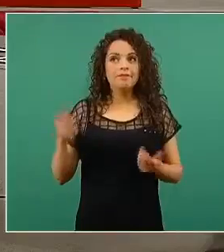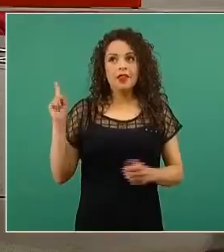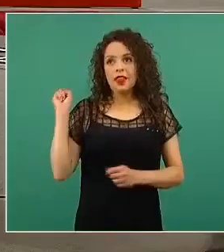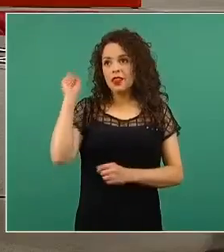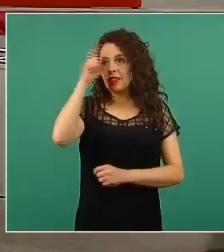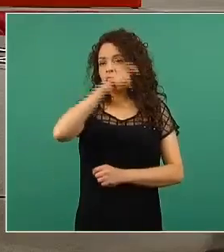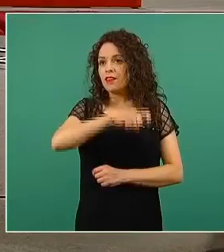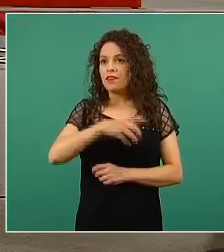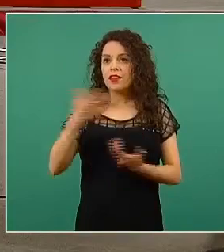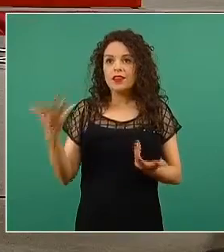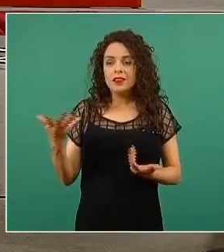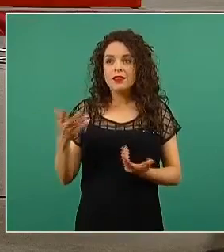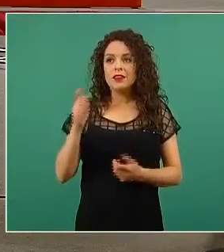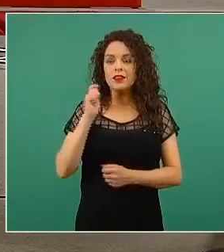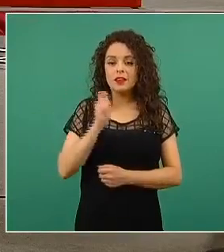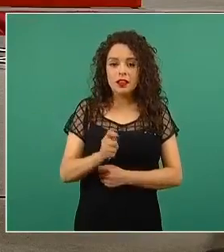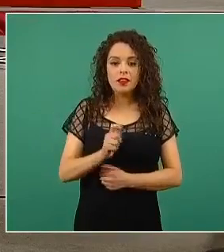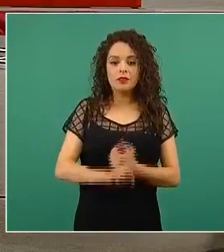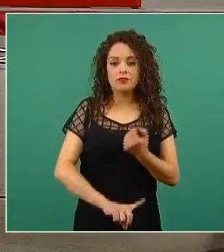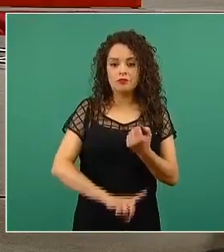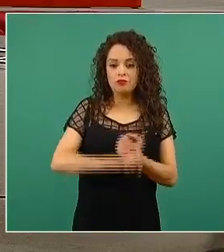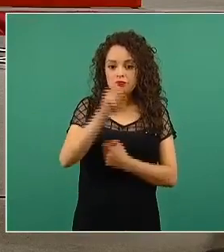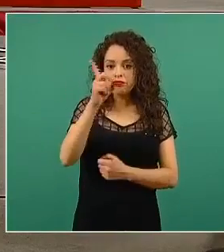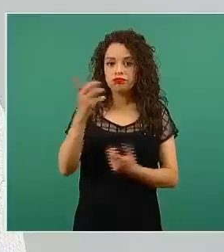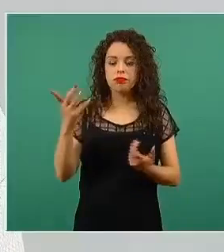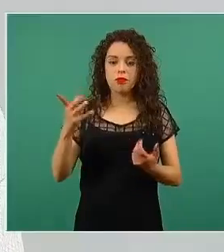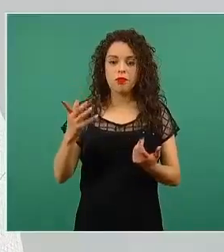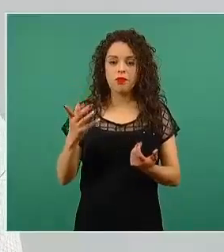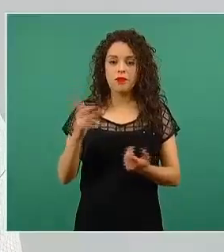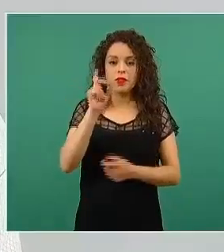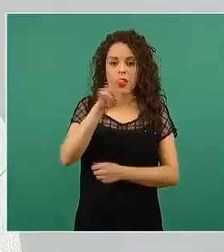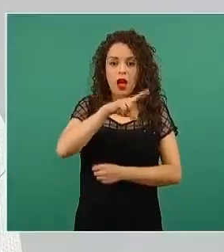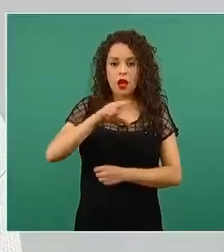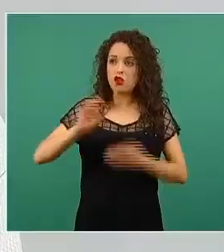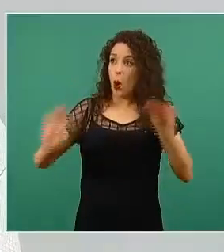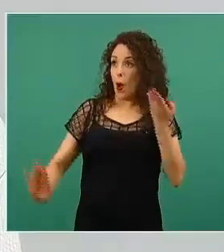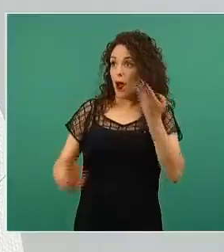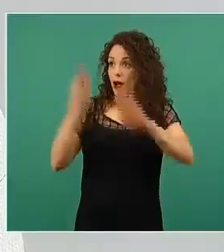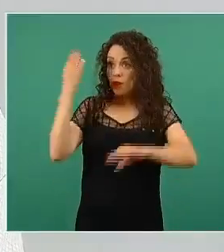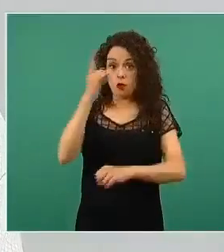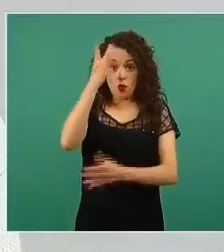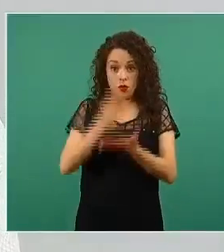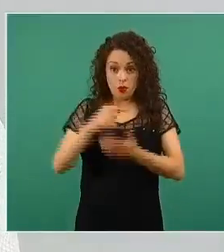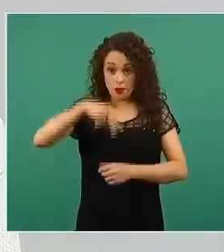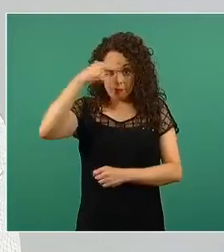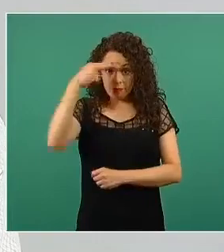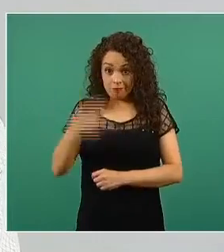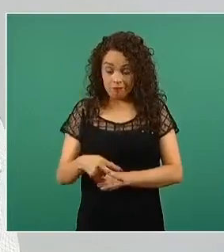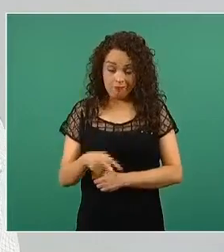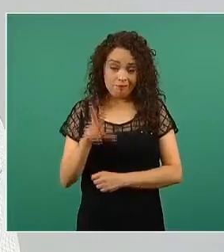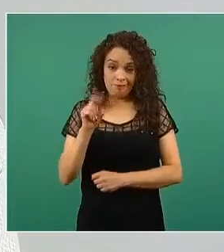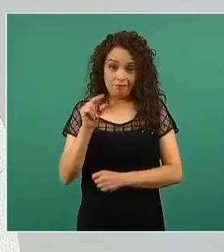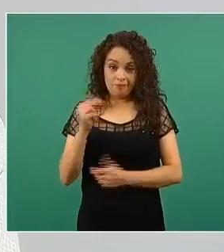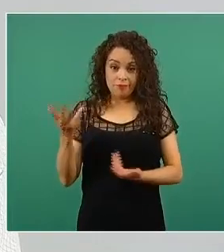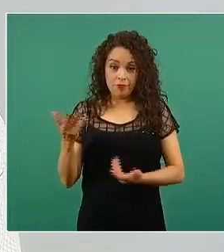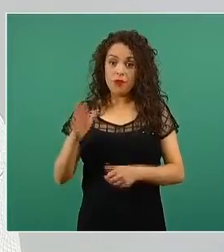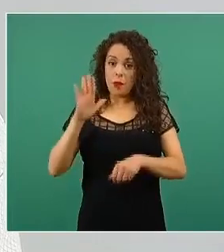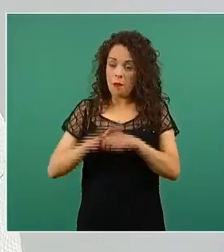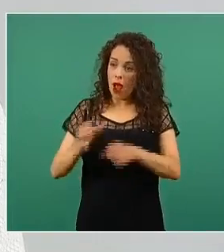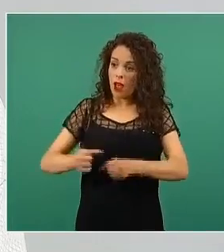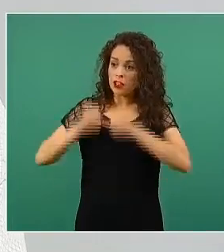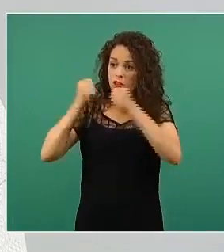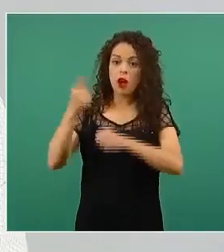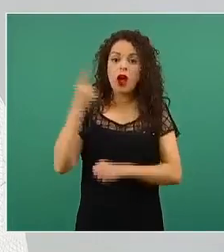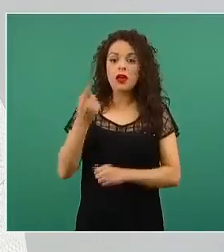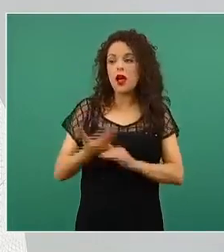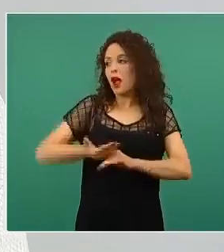una magnitud de afectación mundial, no solamente en México, superior a la que en su momento vivimos en el 2009 con